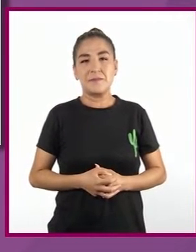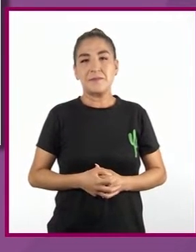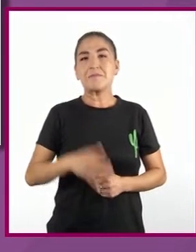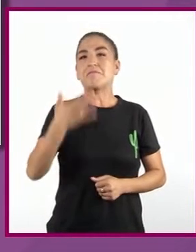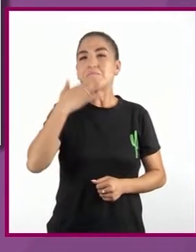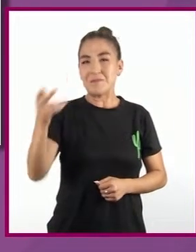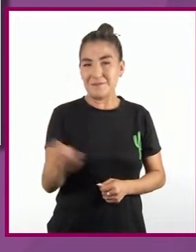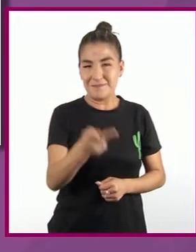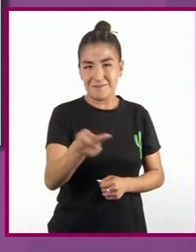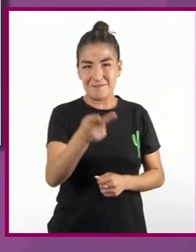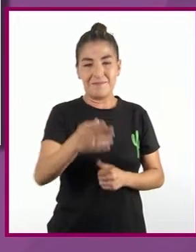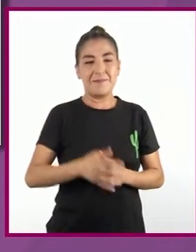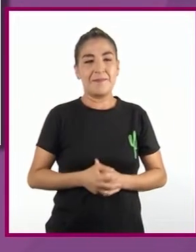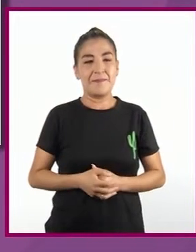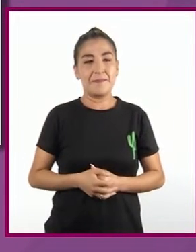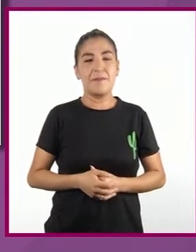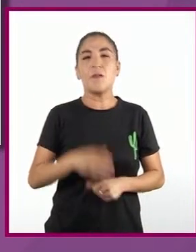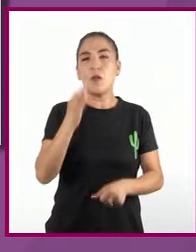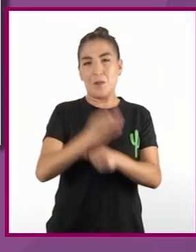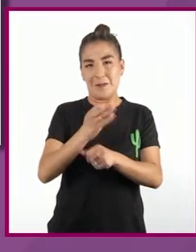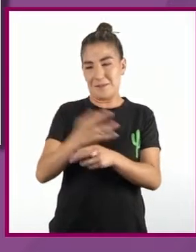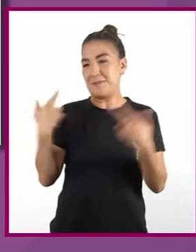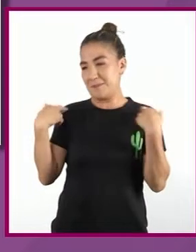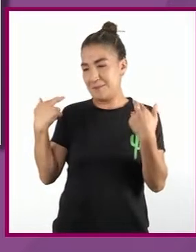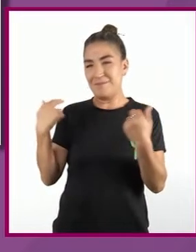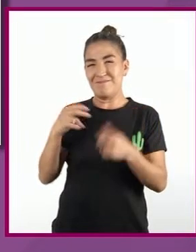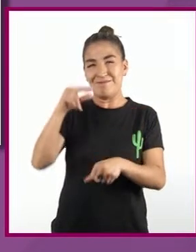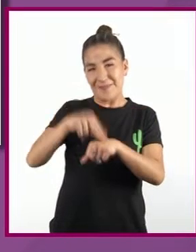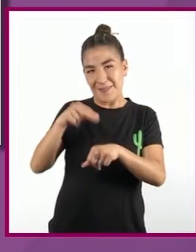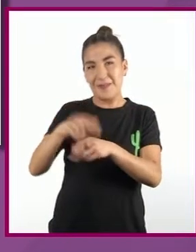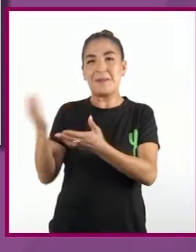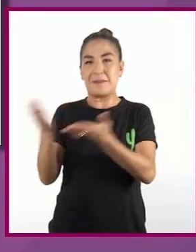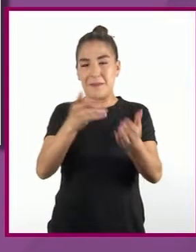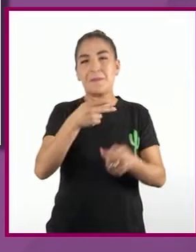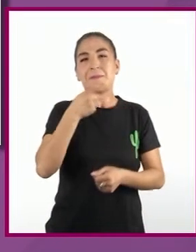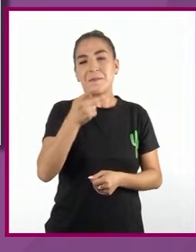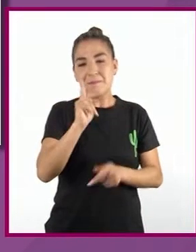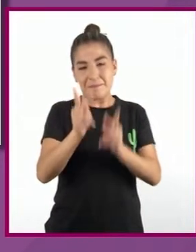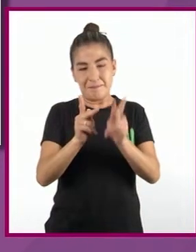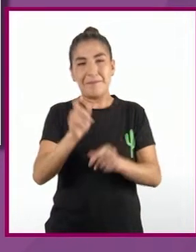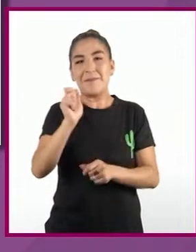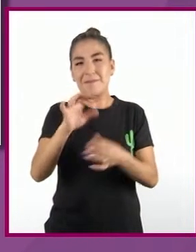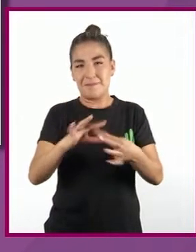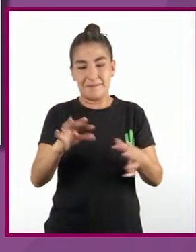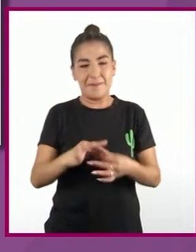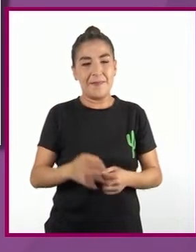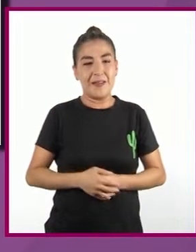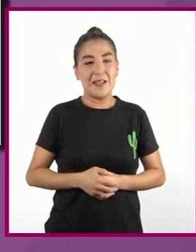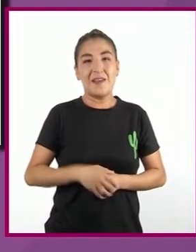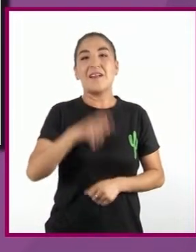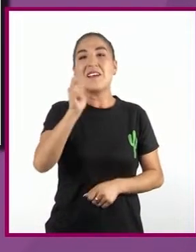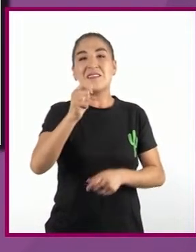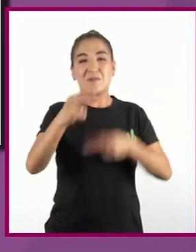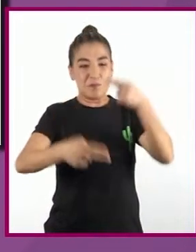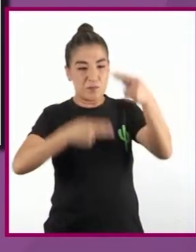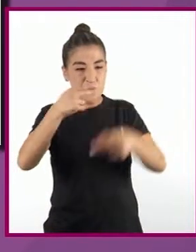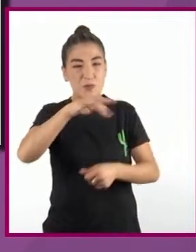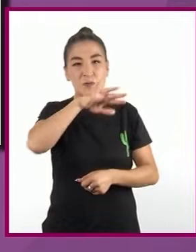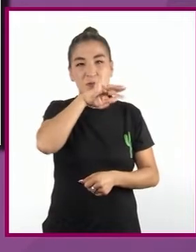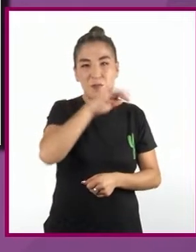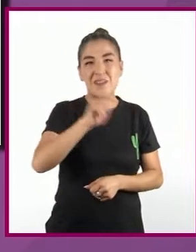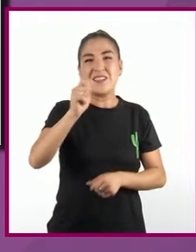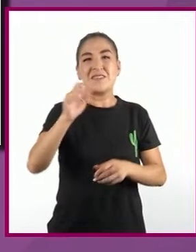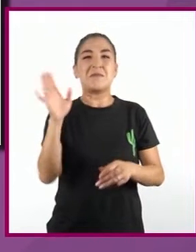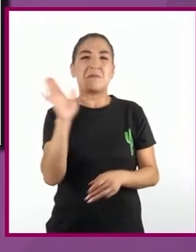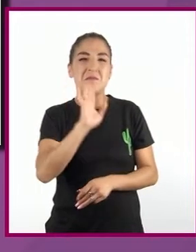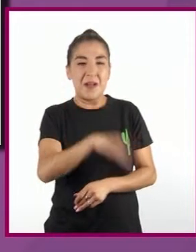Excelente pregunta, Luis. Le cedemos la palabra, doctora. Claro. Pues miren, los desechos químicos o contaminantes, porque no solamente